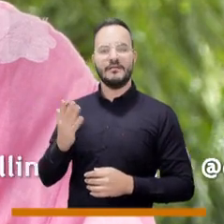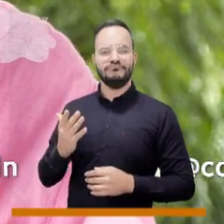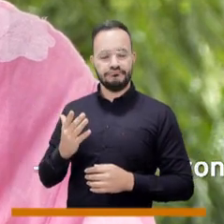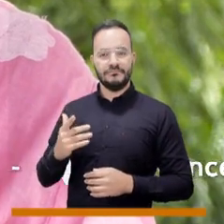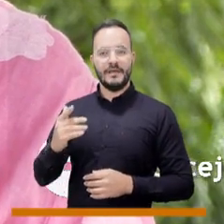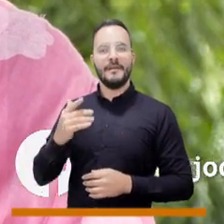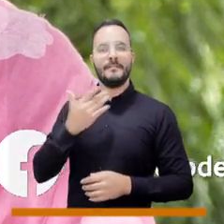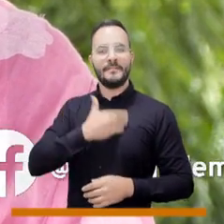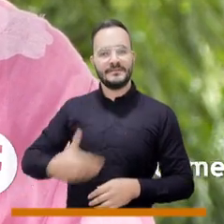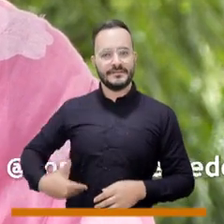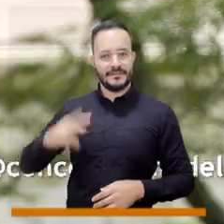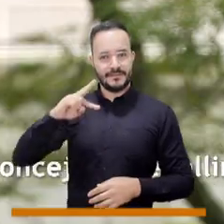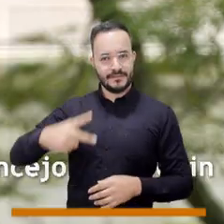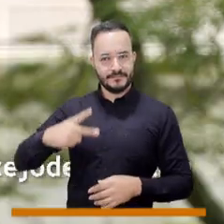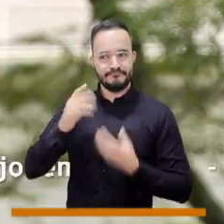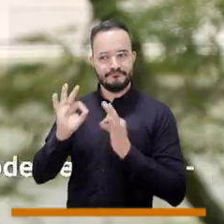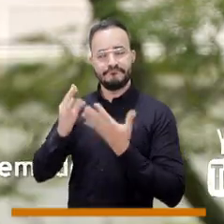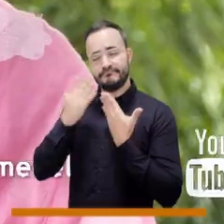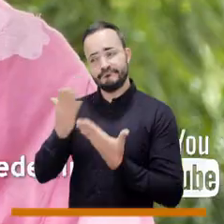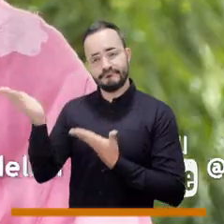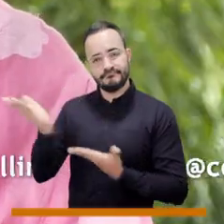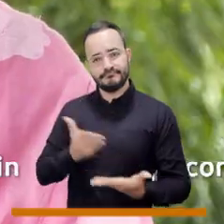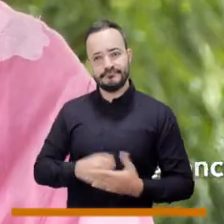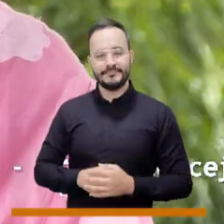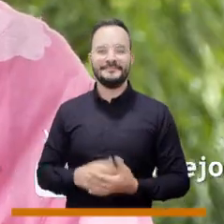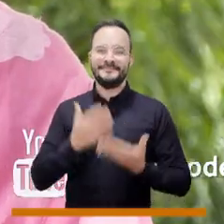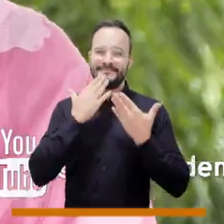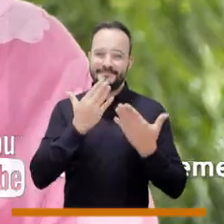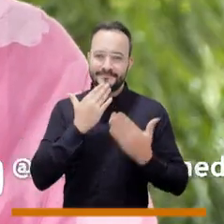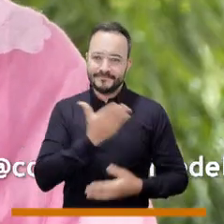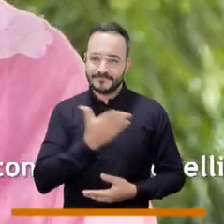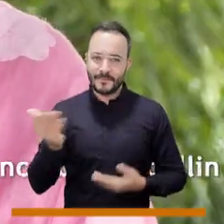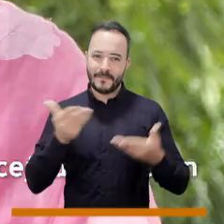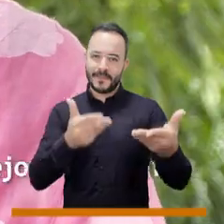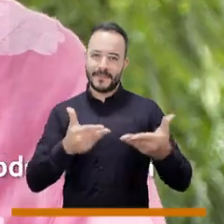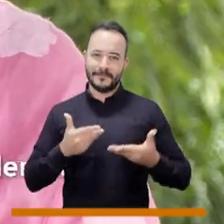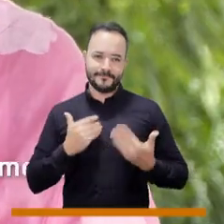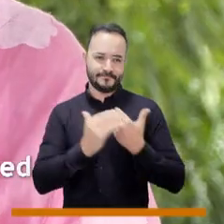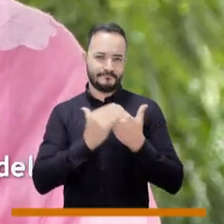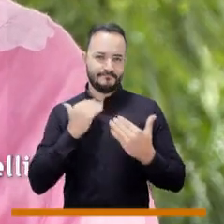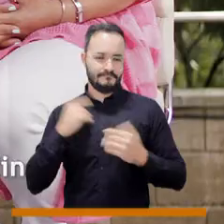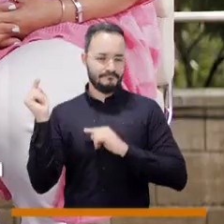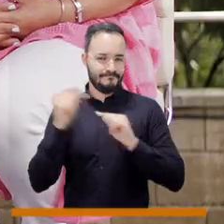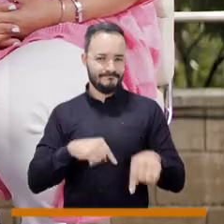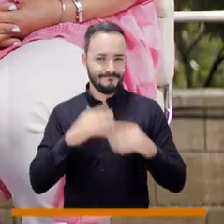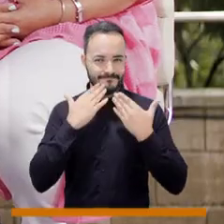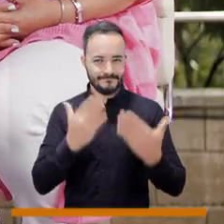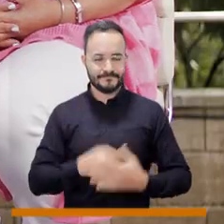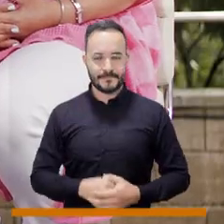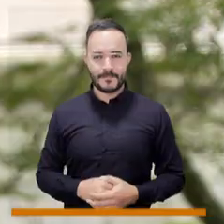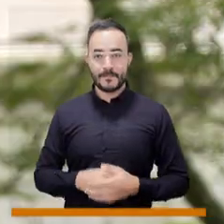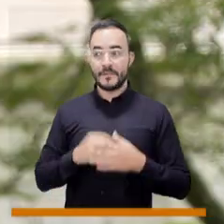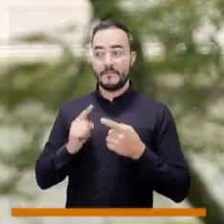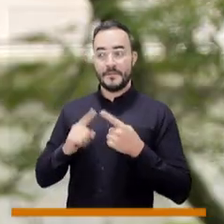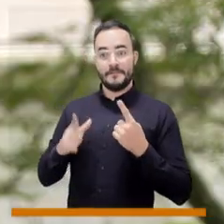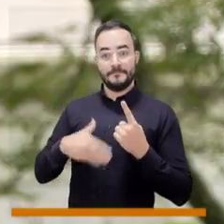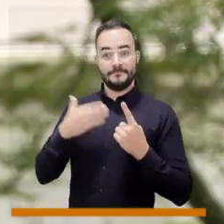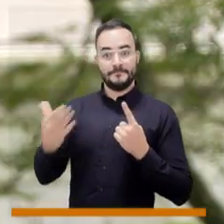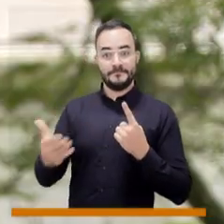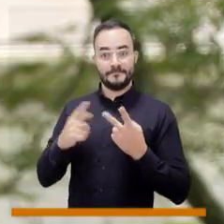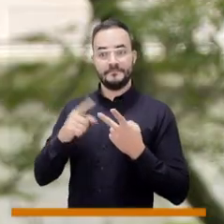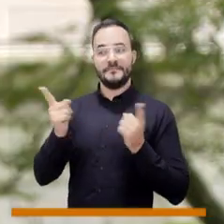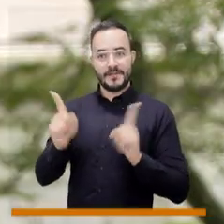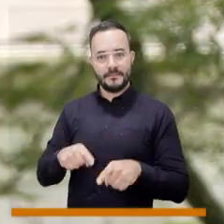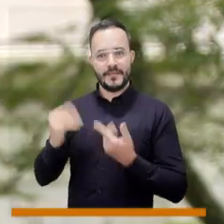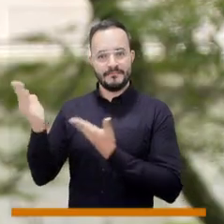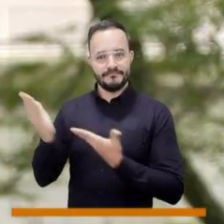Bienvenida y gracias por acompañarnos en esta jornada. Gracias, Caterina, a ustedes por invitarnos a este programa. Bueno, y también le damos la